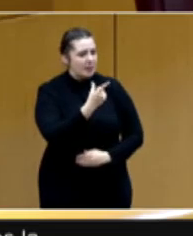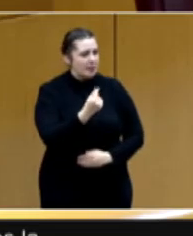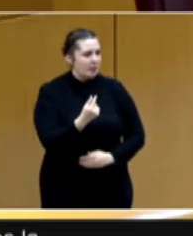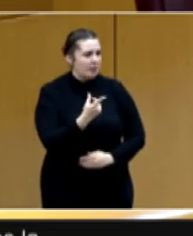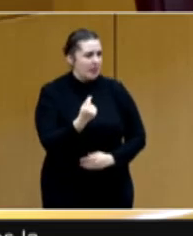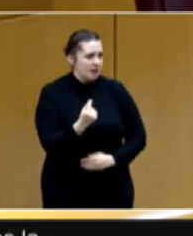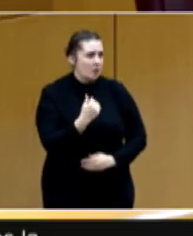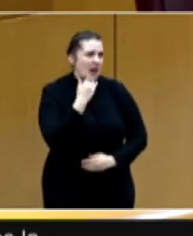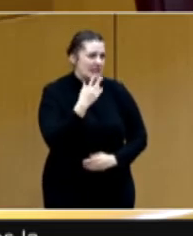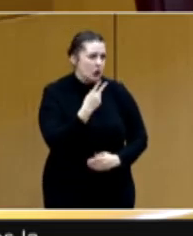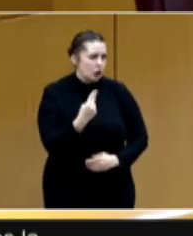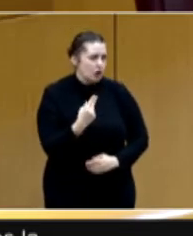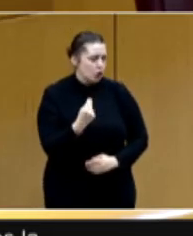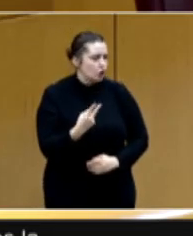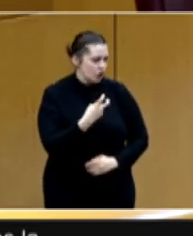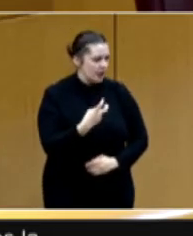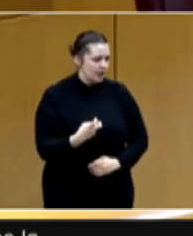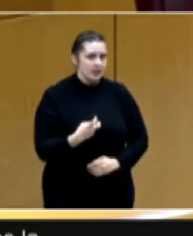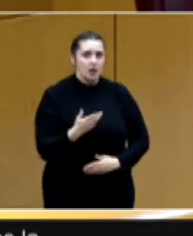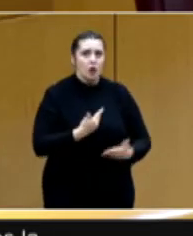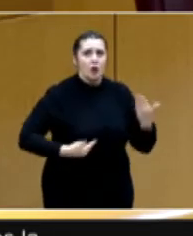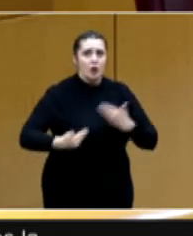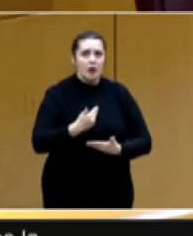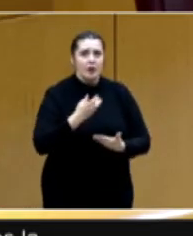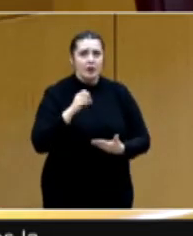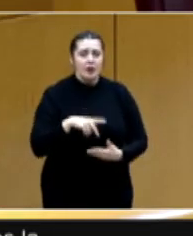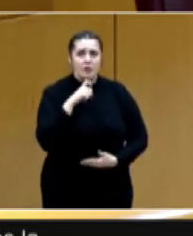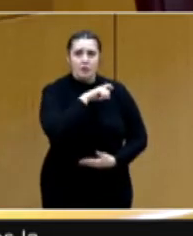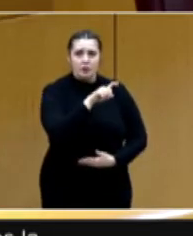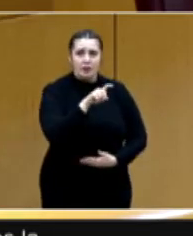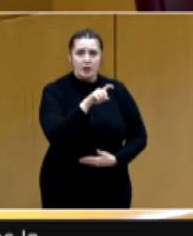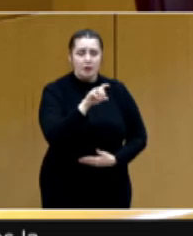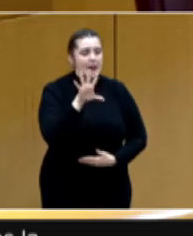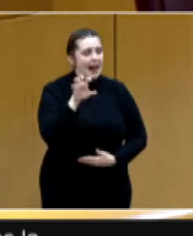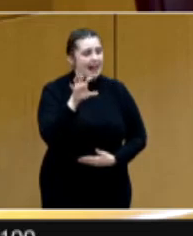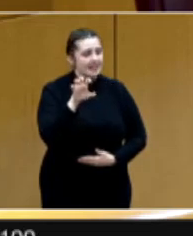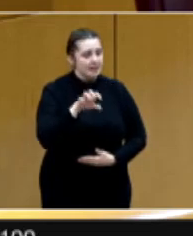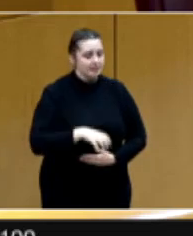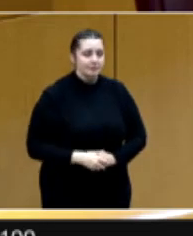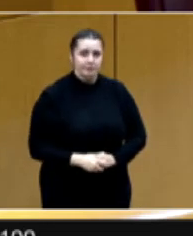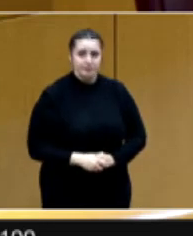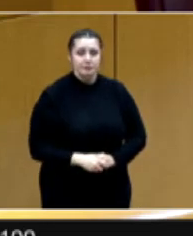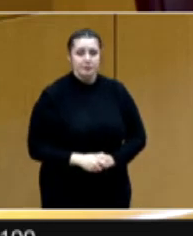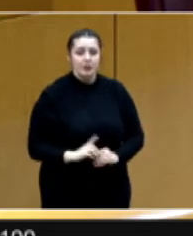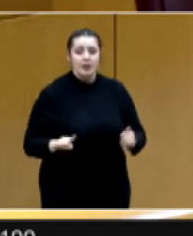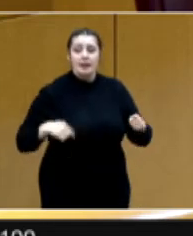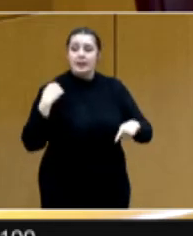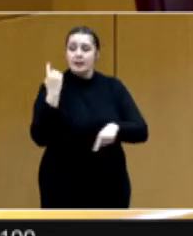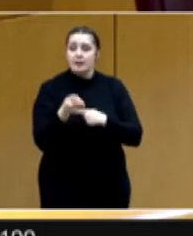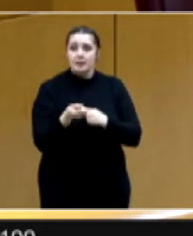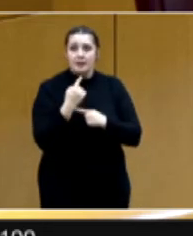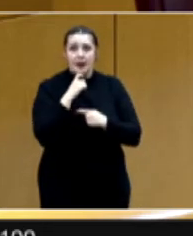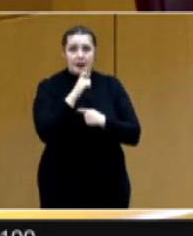en esa materia que le hicimos con la colaboración de la fundación bancaria lacasha y que posteriormente anunció ya